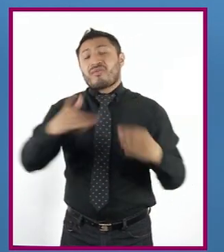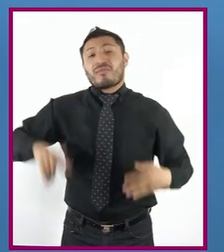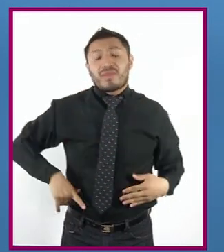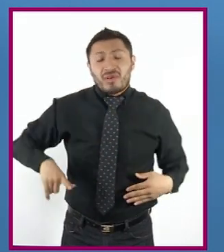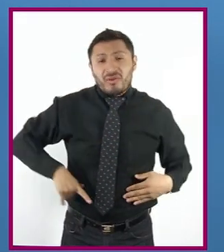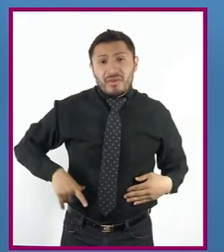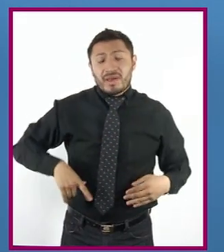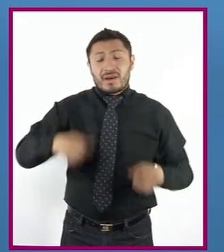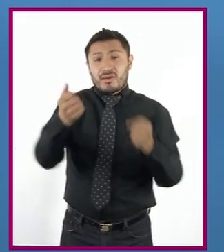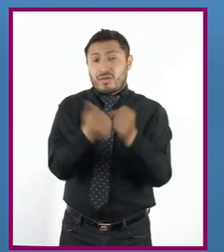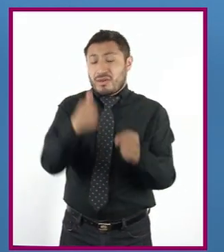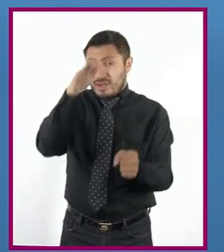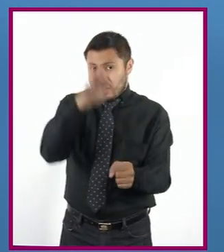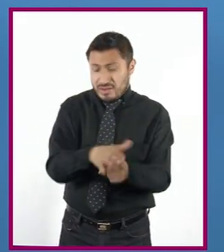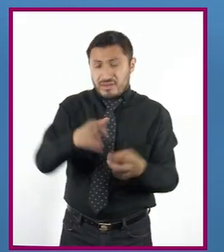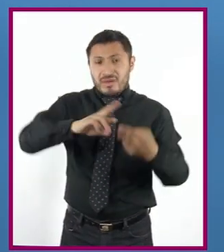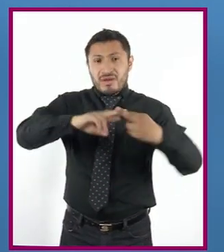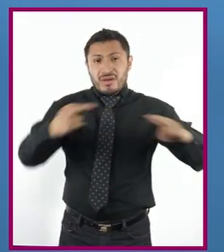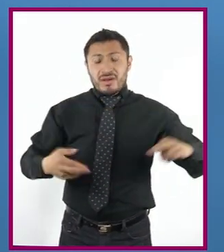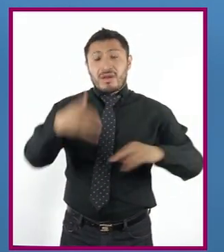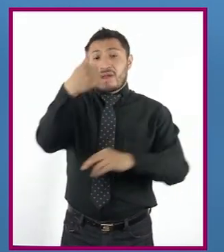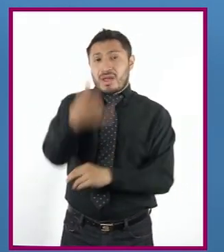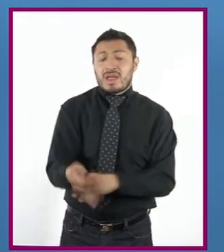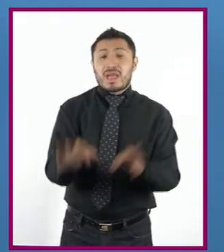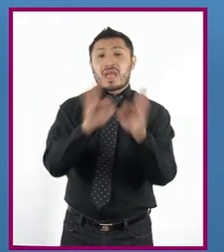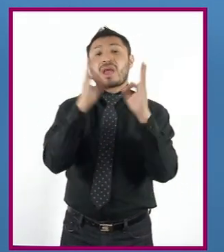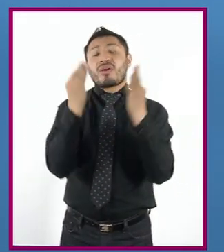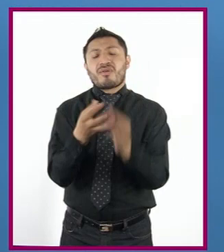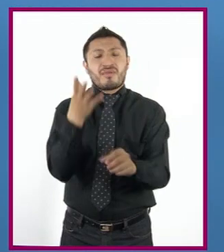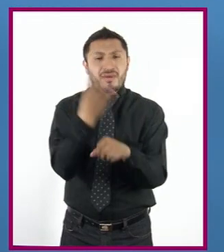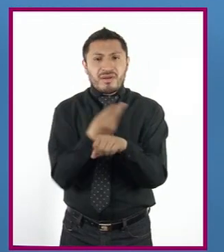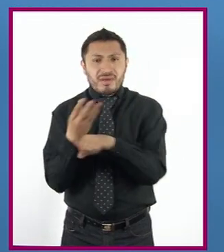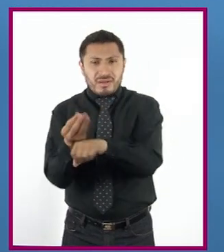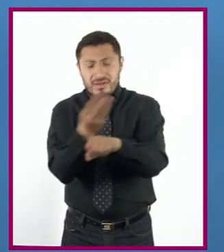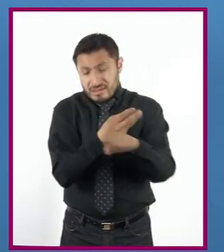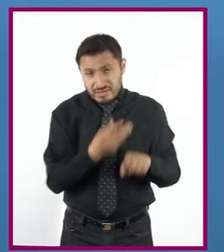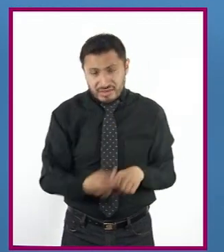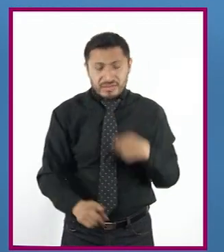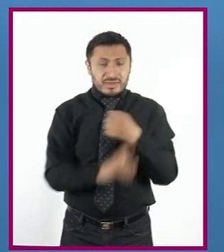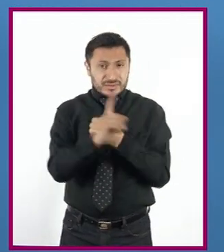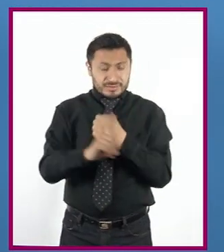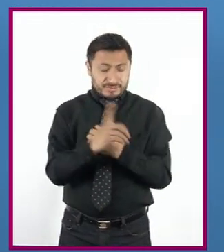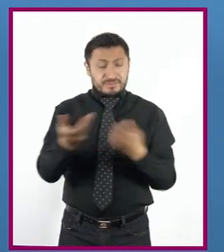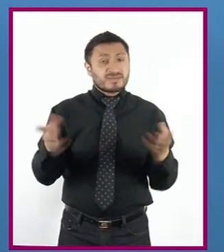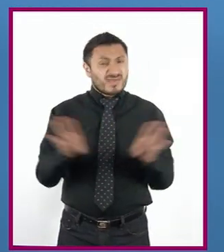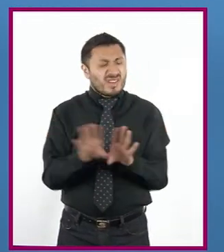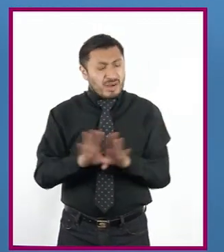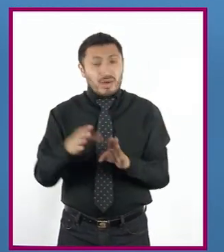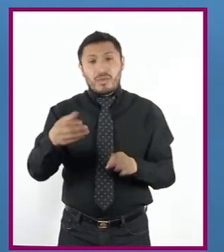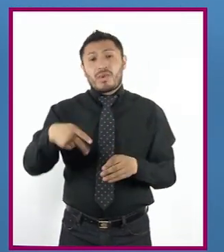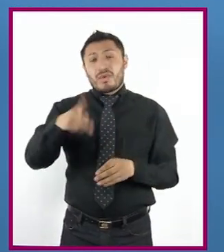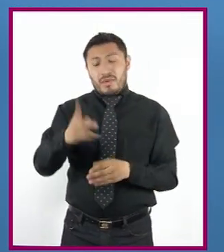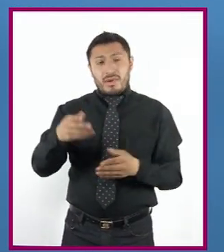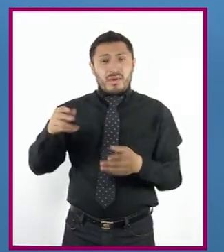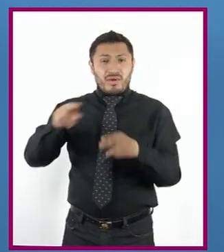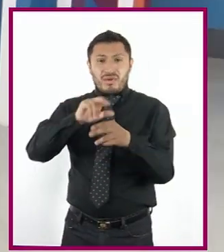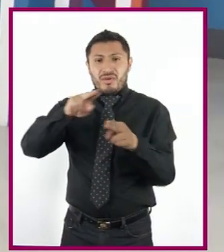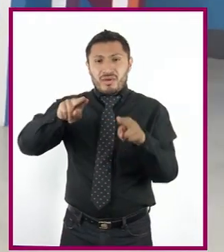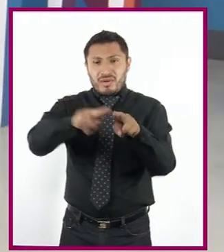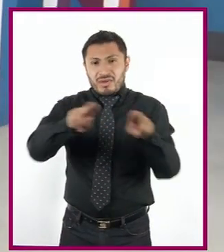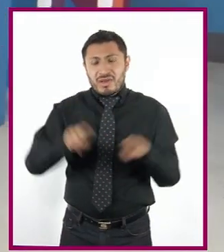la administración de recursos y la manera de resolver sus conflictos, sin la intervención de otras